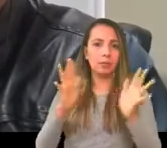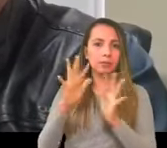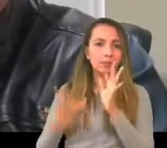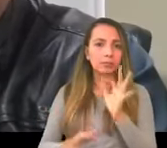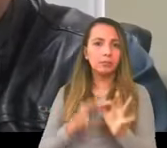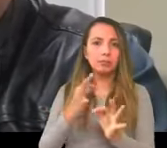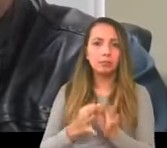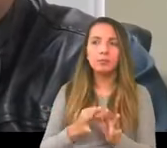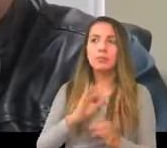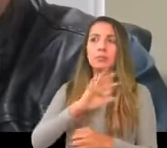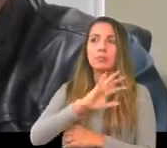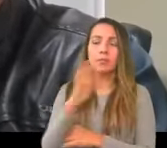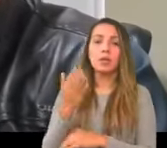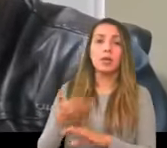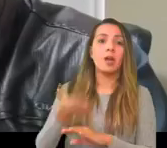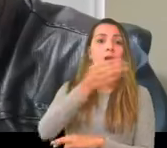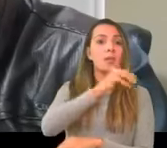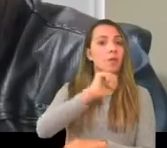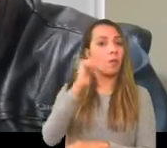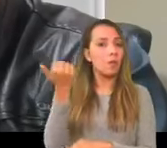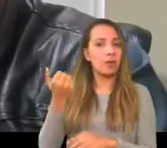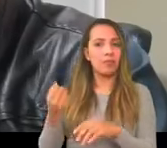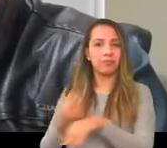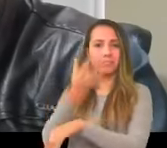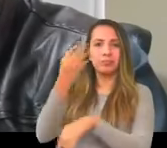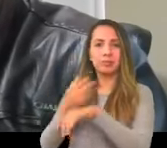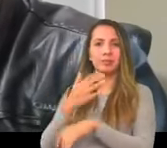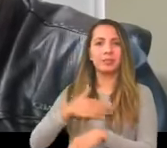una fuga similar y la reparamos el mismo día.